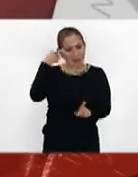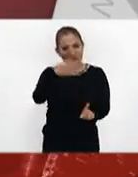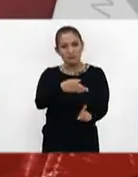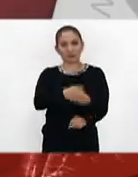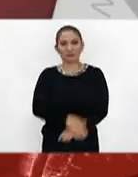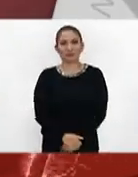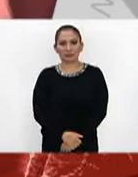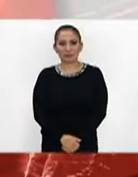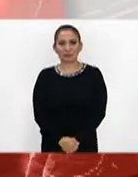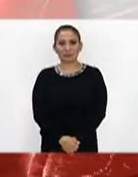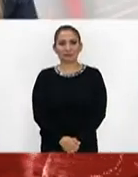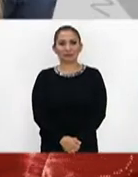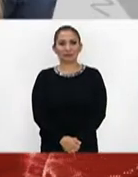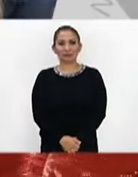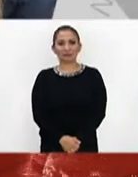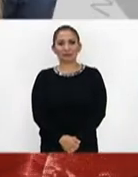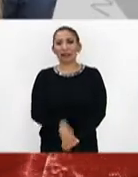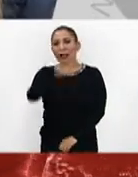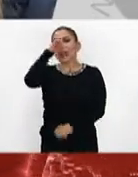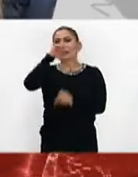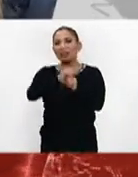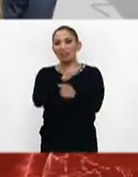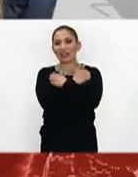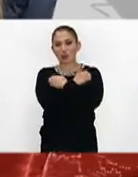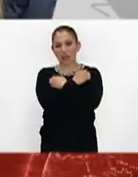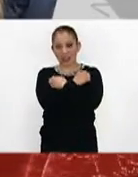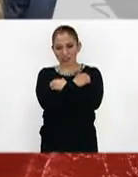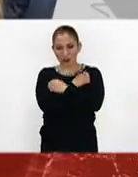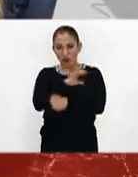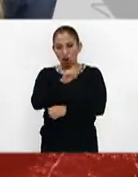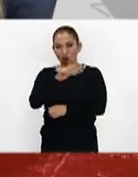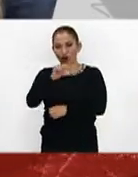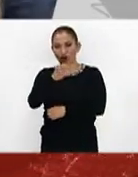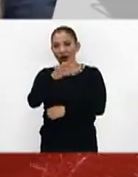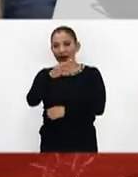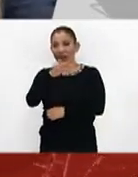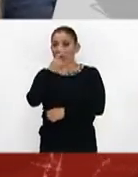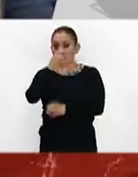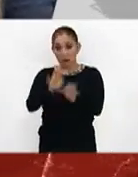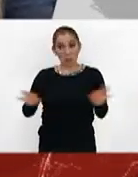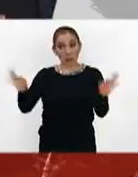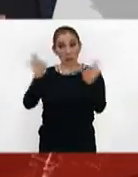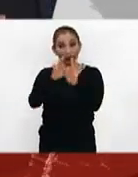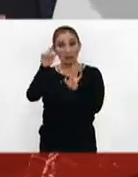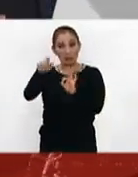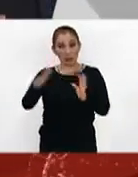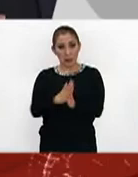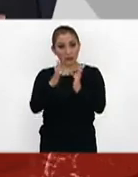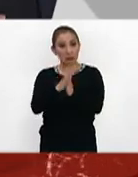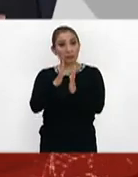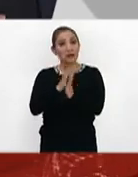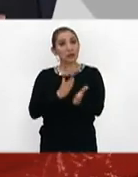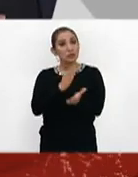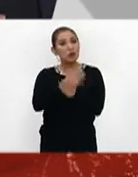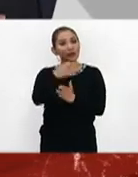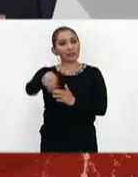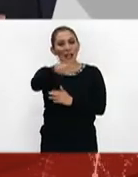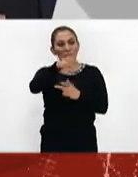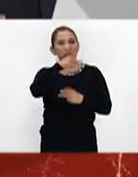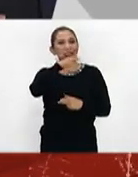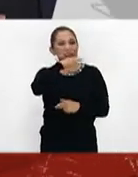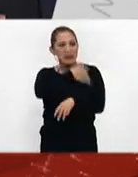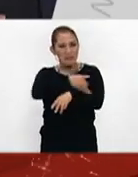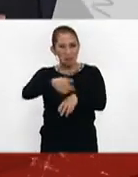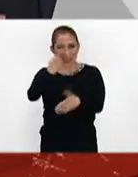de inversiones. El secretario de Educación Pública, Otto Granados, destaca la importancia de la participación de los padres